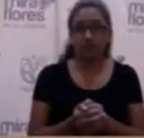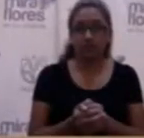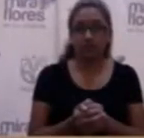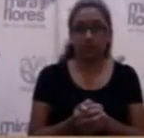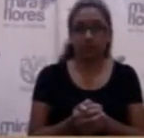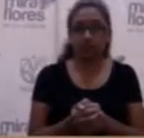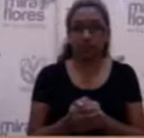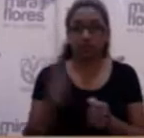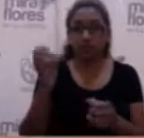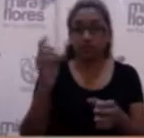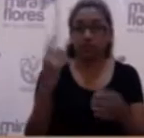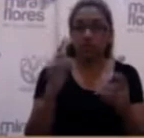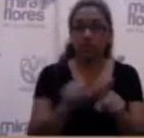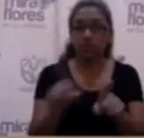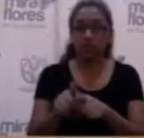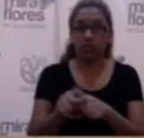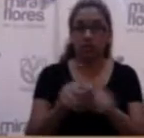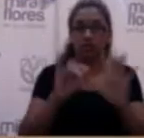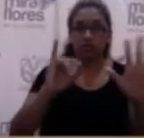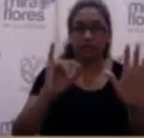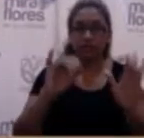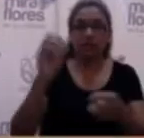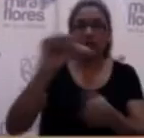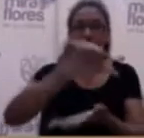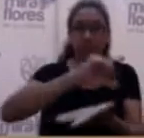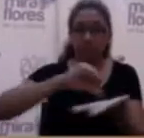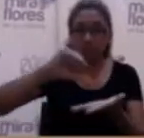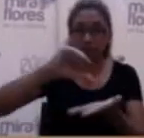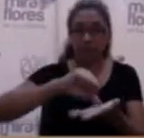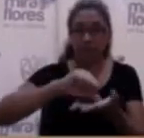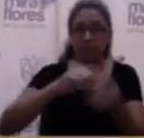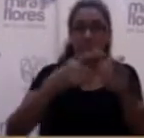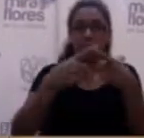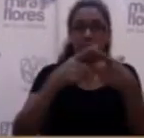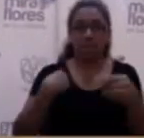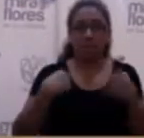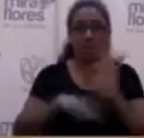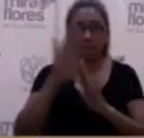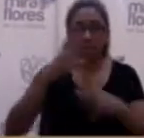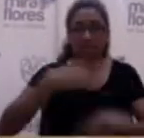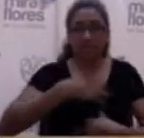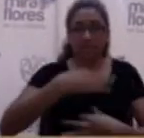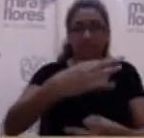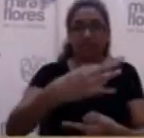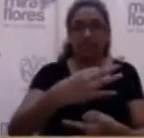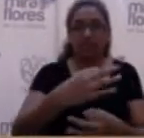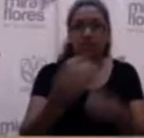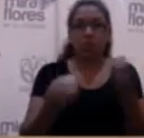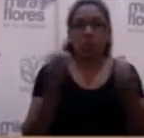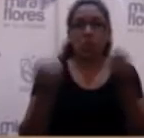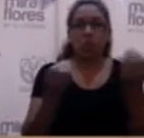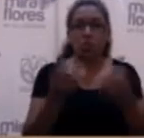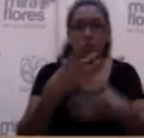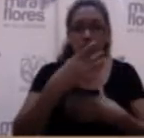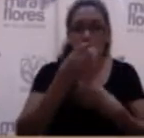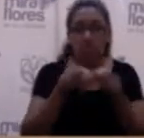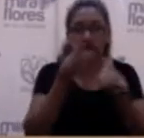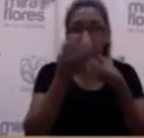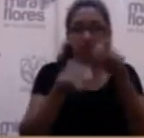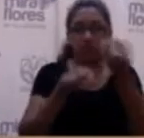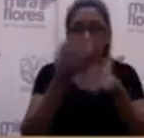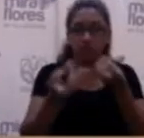la atención de esta propuesta para los 6 parques, pero nos interesa la información al detalle por